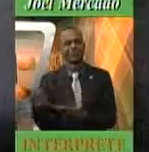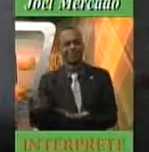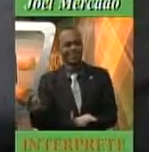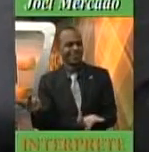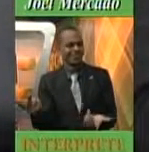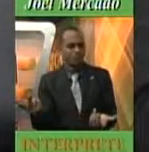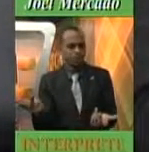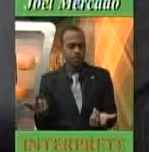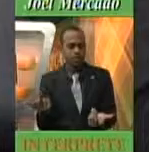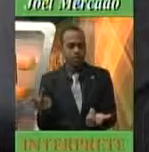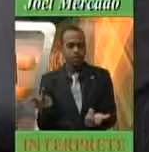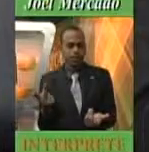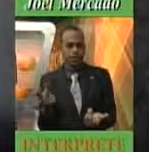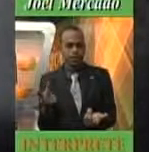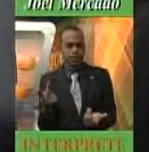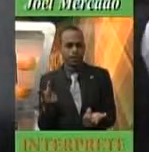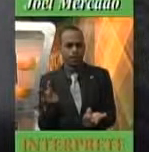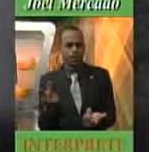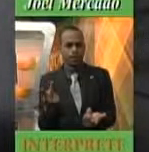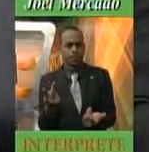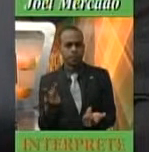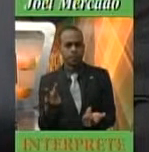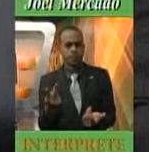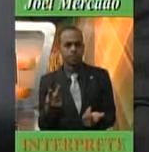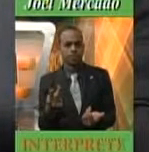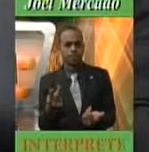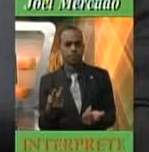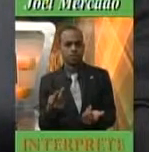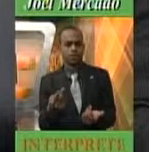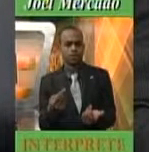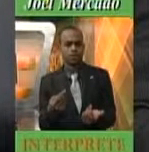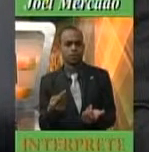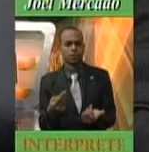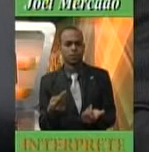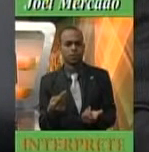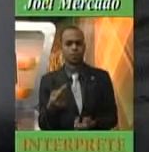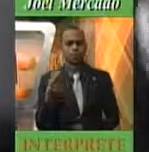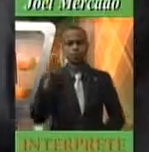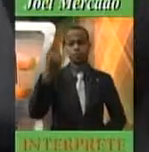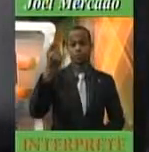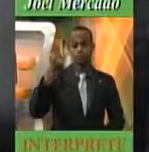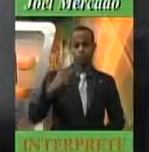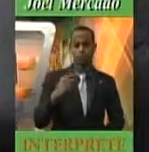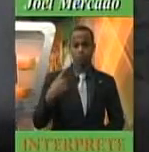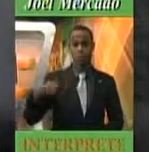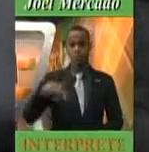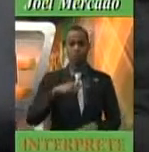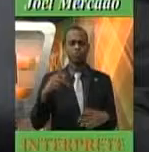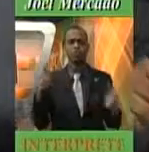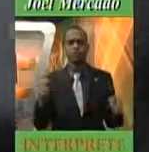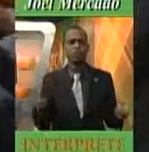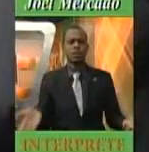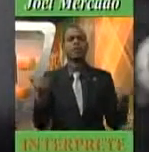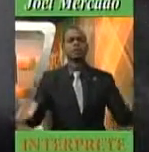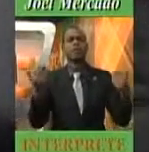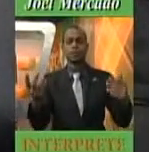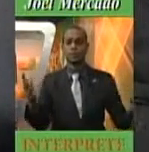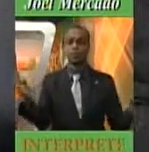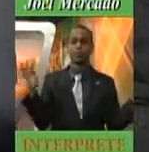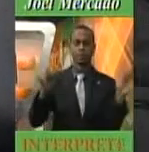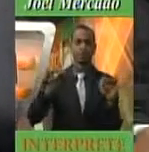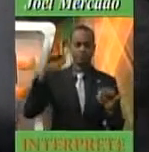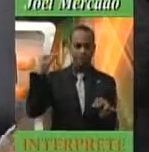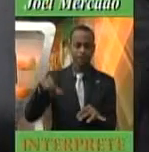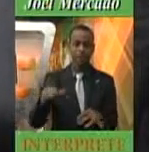Entonces, el valor ha estado, Guillermo, que nosotros hemos decidido, vamos a sacar todo eso. Porque tú sabes cuál